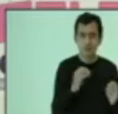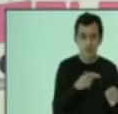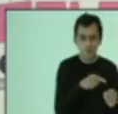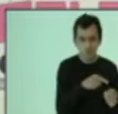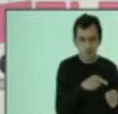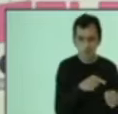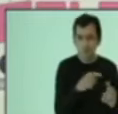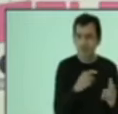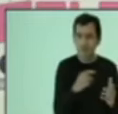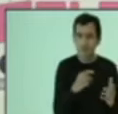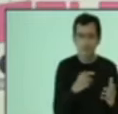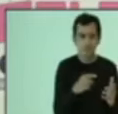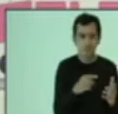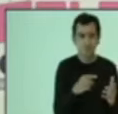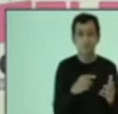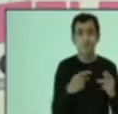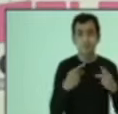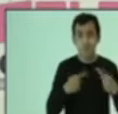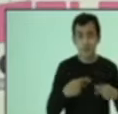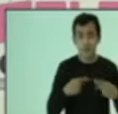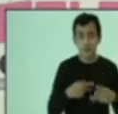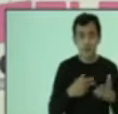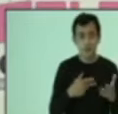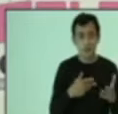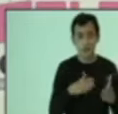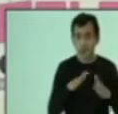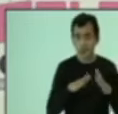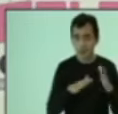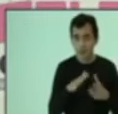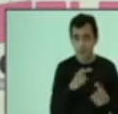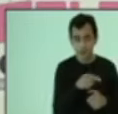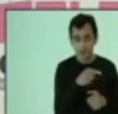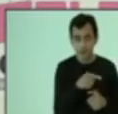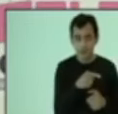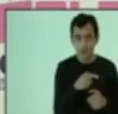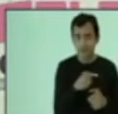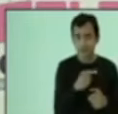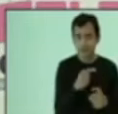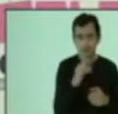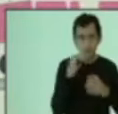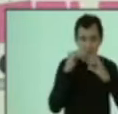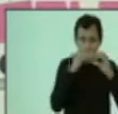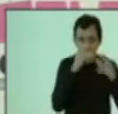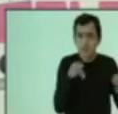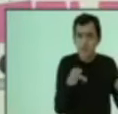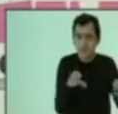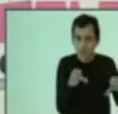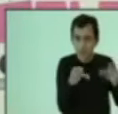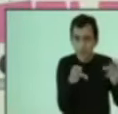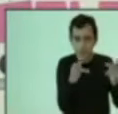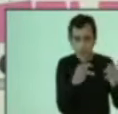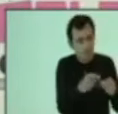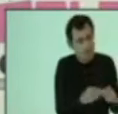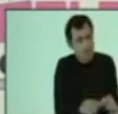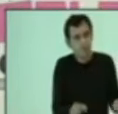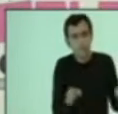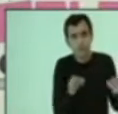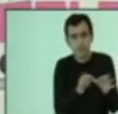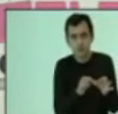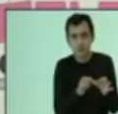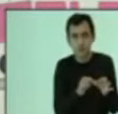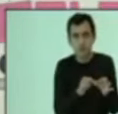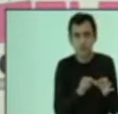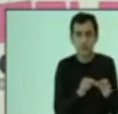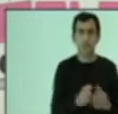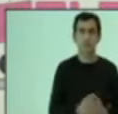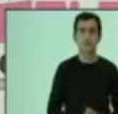municipal, se dedican principalmente también a ese producto del maíz tan importante y también a la